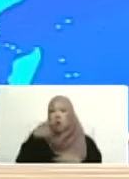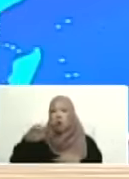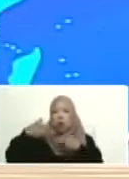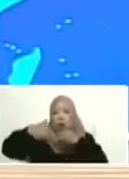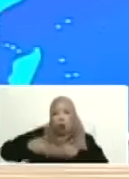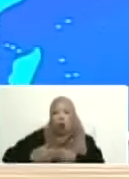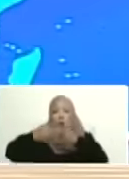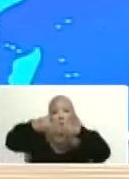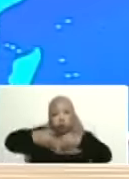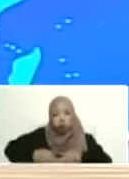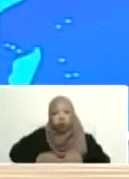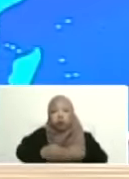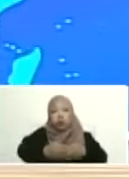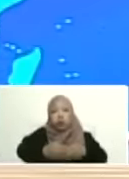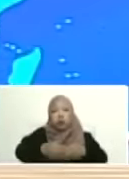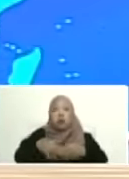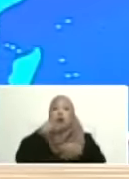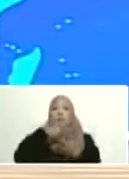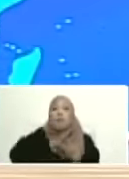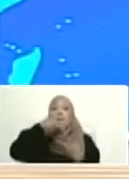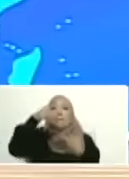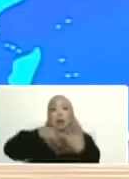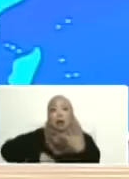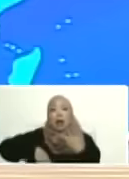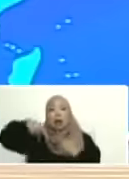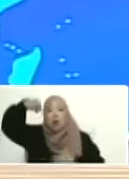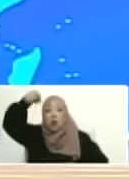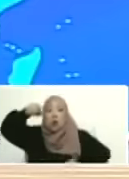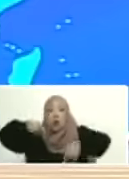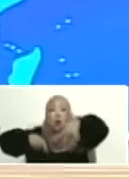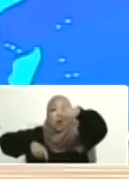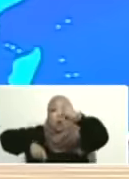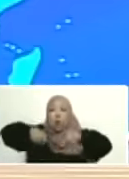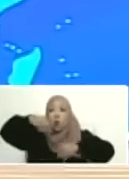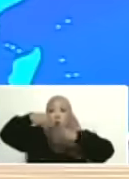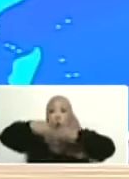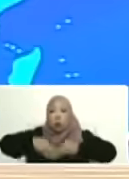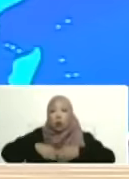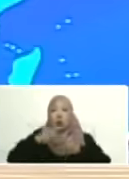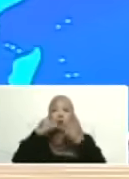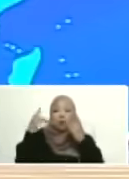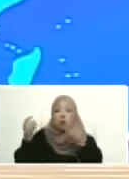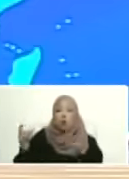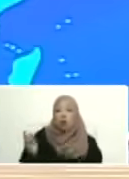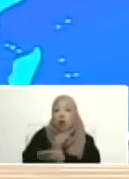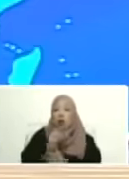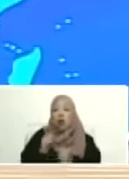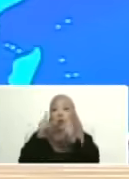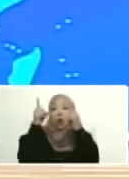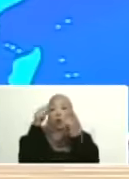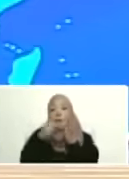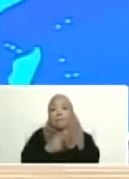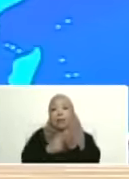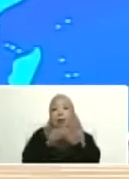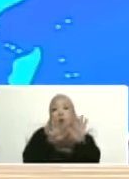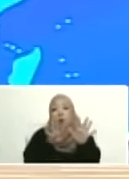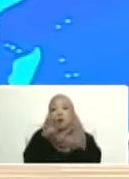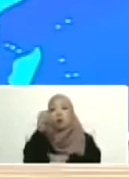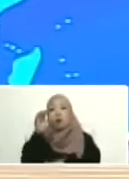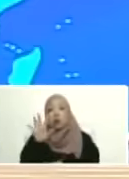extranjeros, planes de invasión, como el plan que ha descubierto Samuel Moncada, 1905, lo descubrió